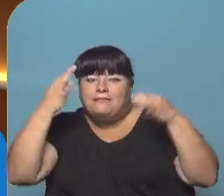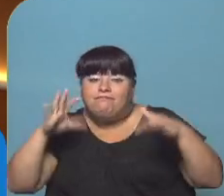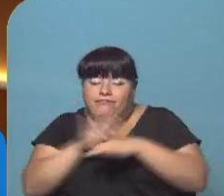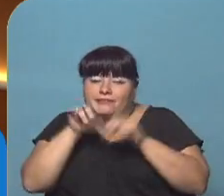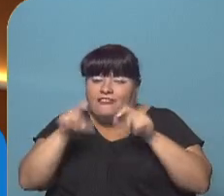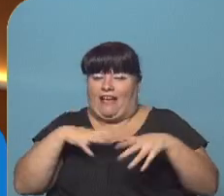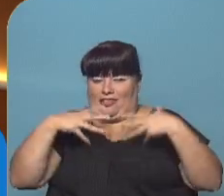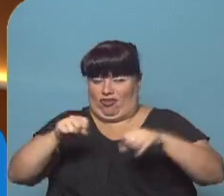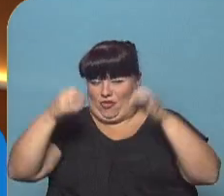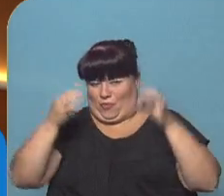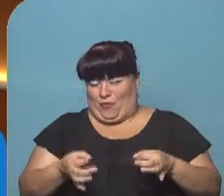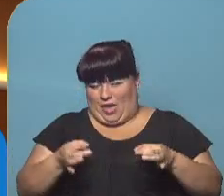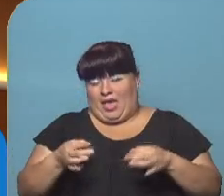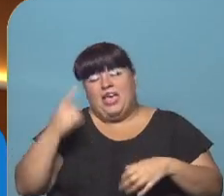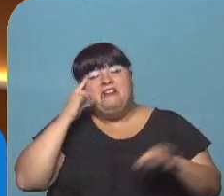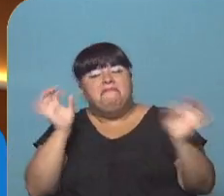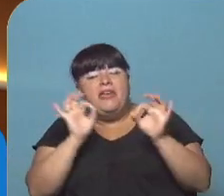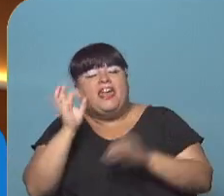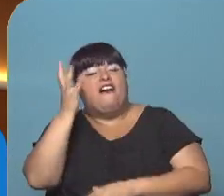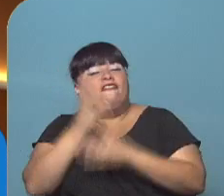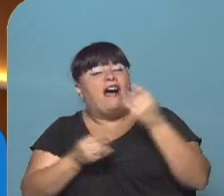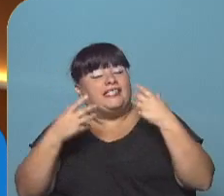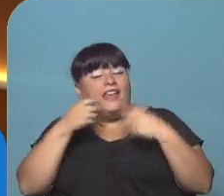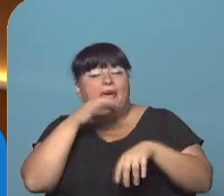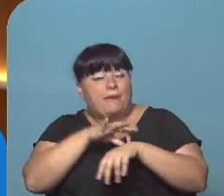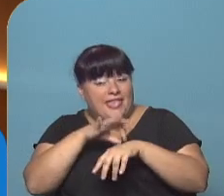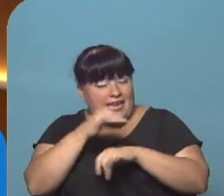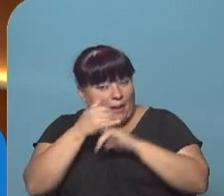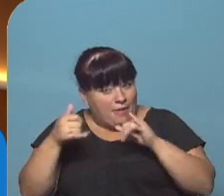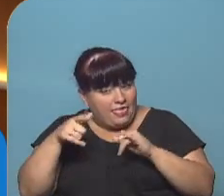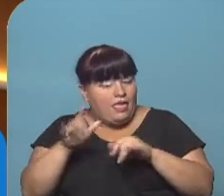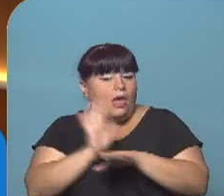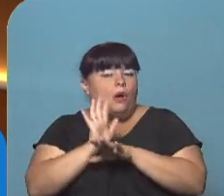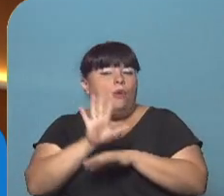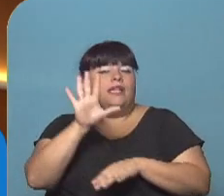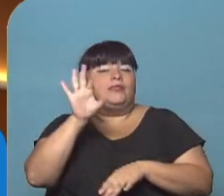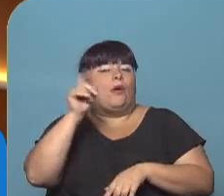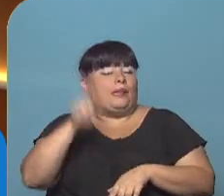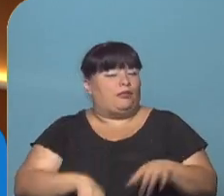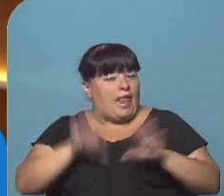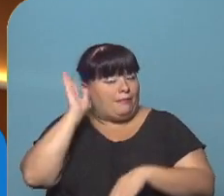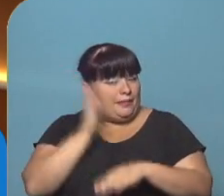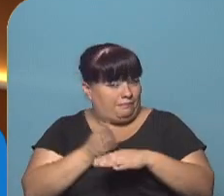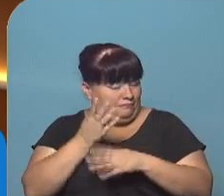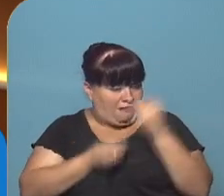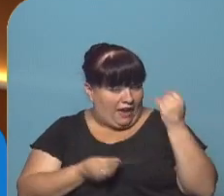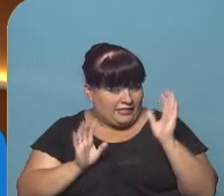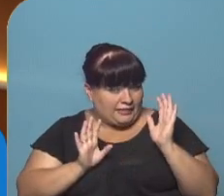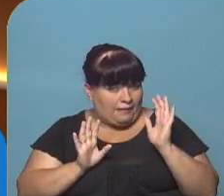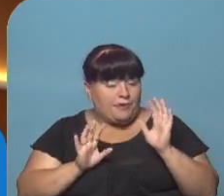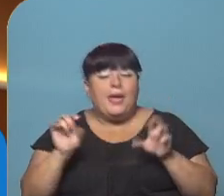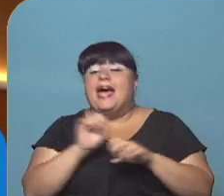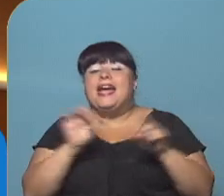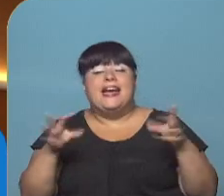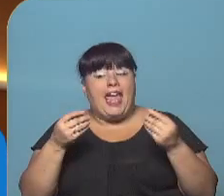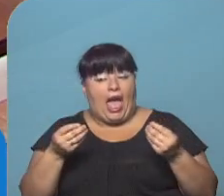bien hecho. Se calcula que el error de diagnóstico de la otitis media es alrededor del 50%. Lo grave